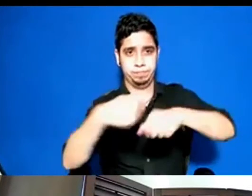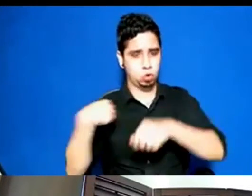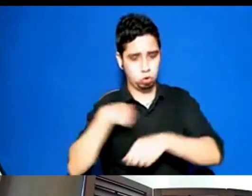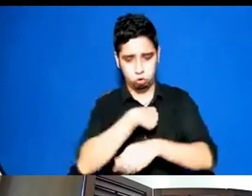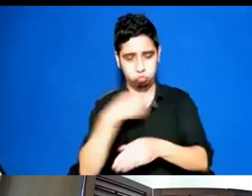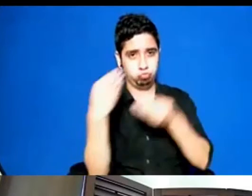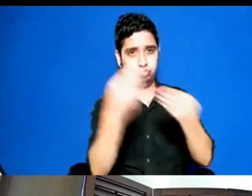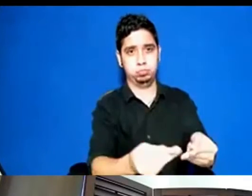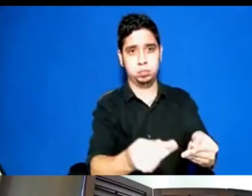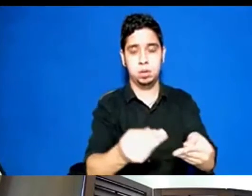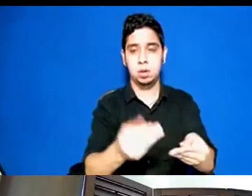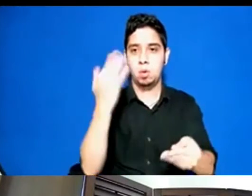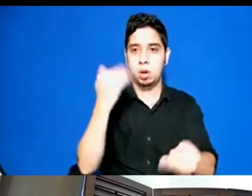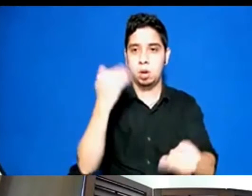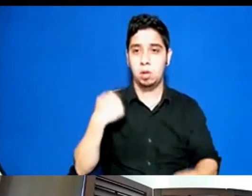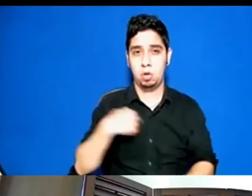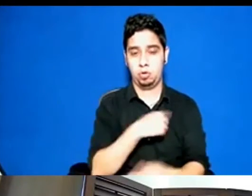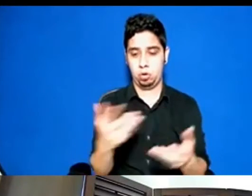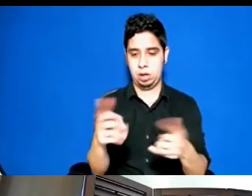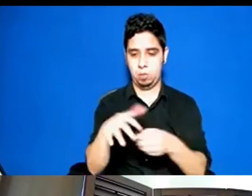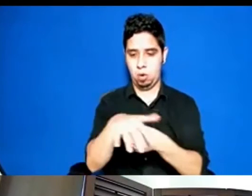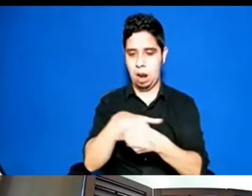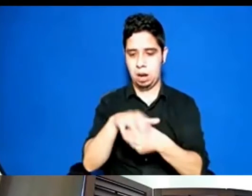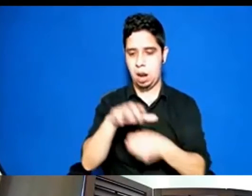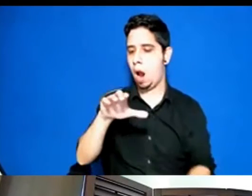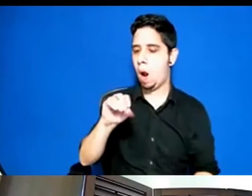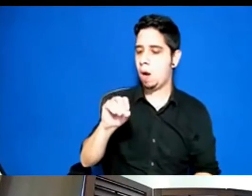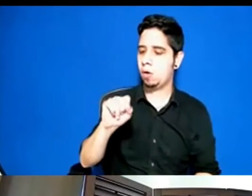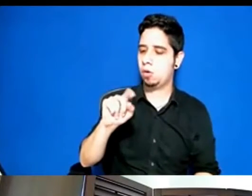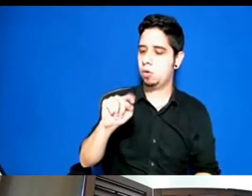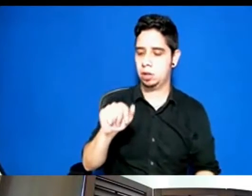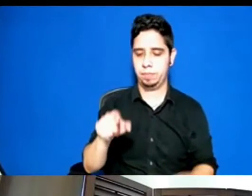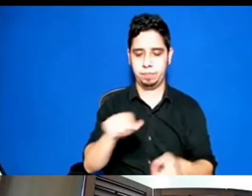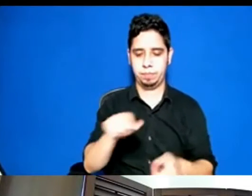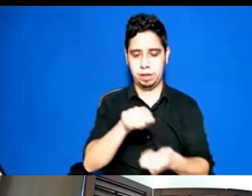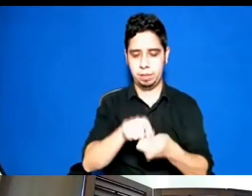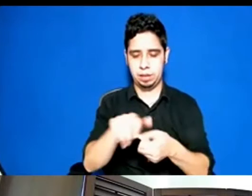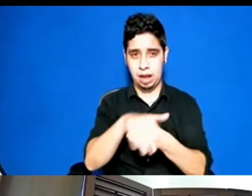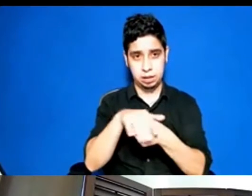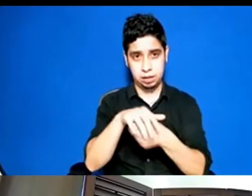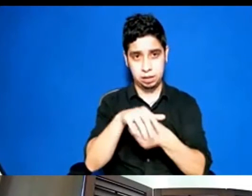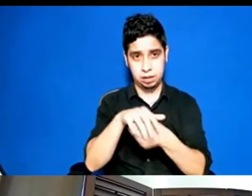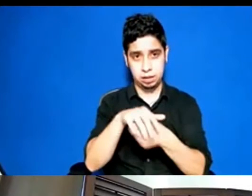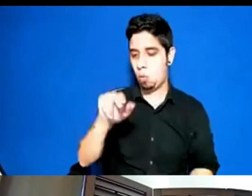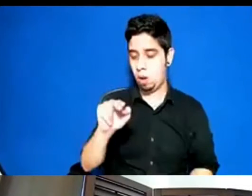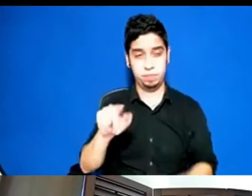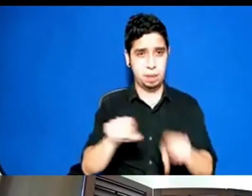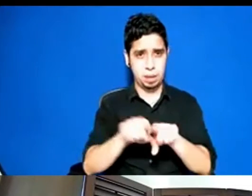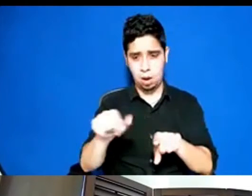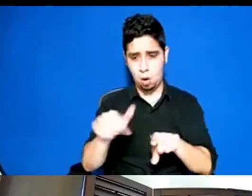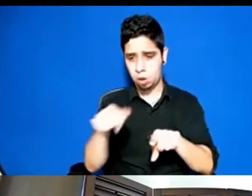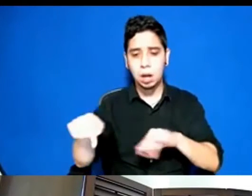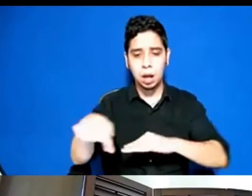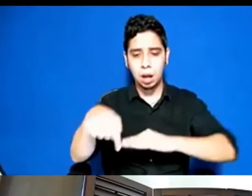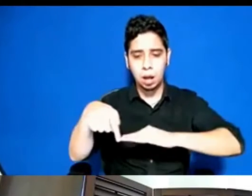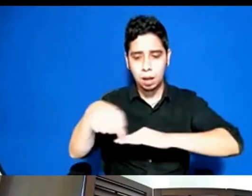queremos que en la costa de San Juan y en las demás, ¿verdad? De